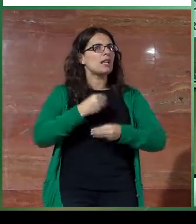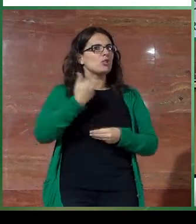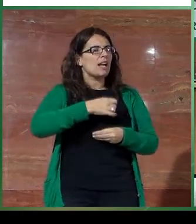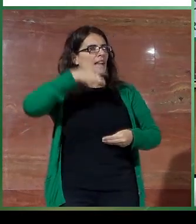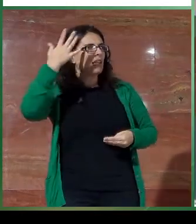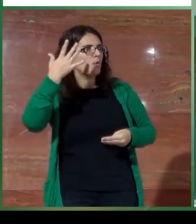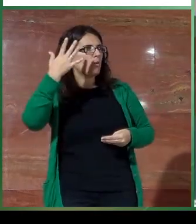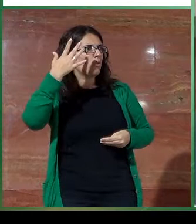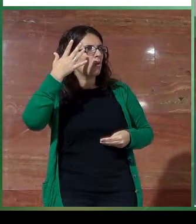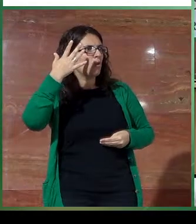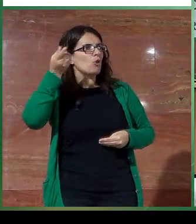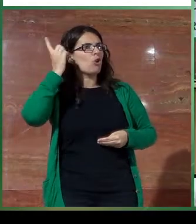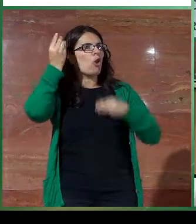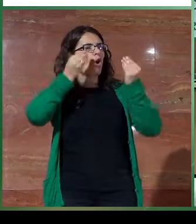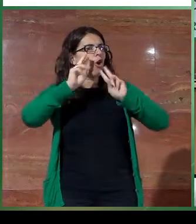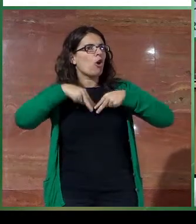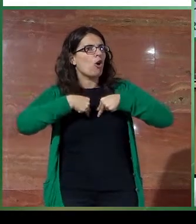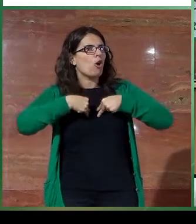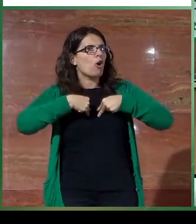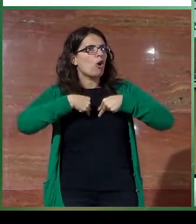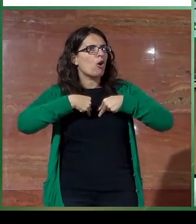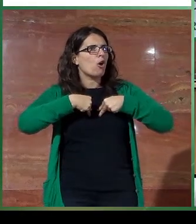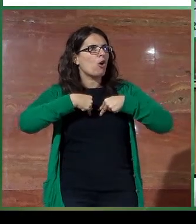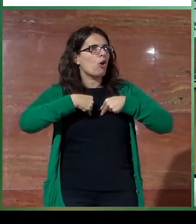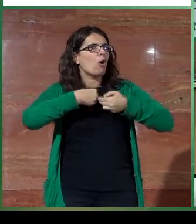¿Pensaron solo en ustedes? Lo que quiera.